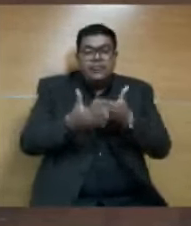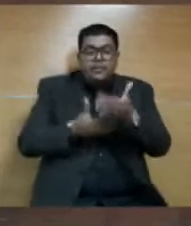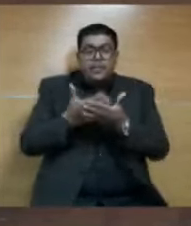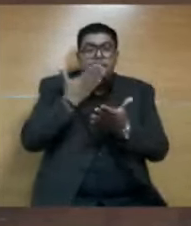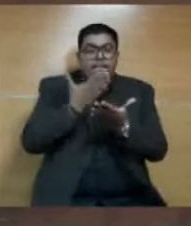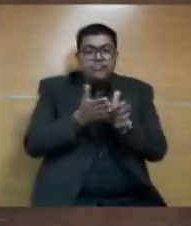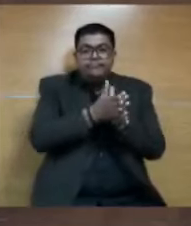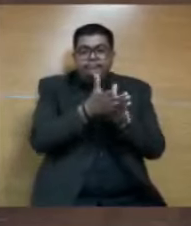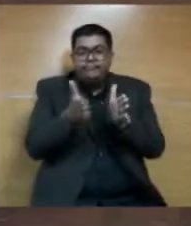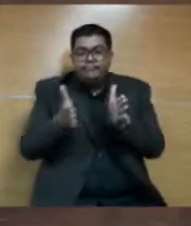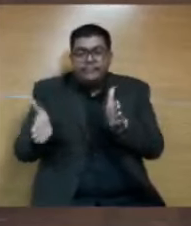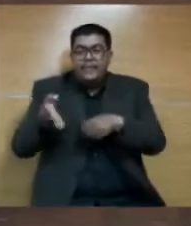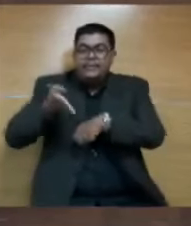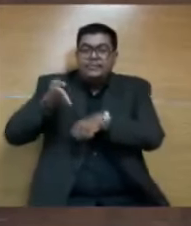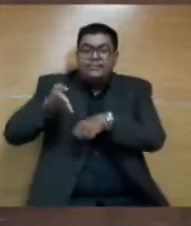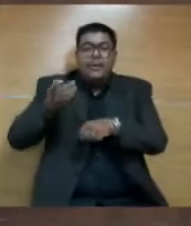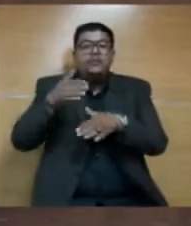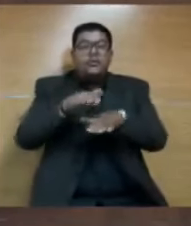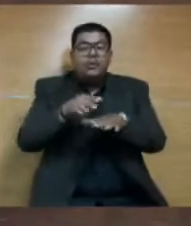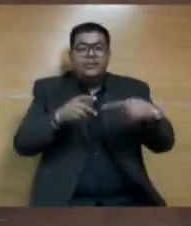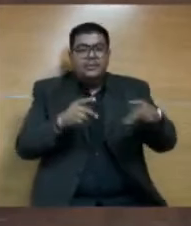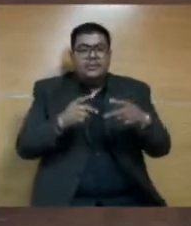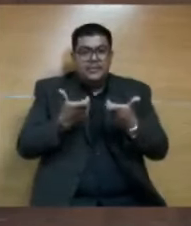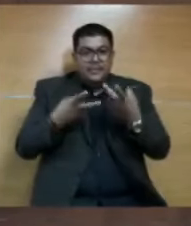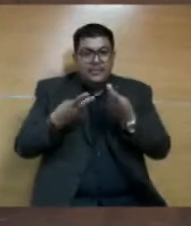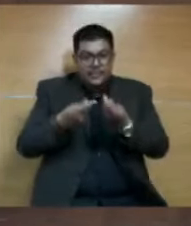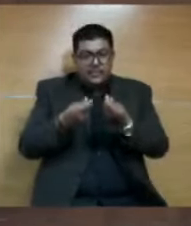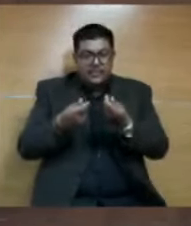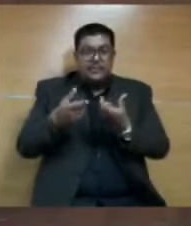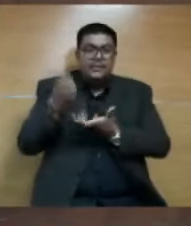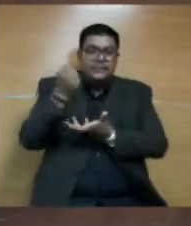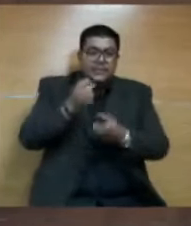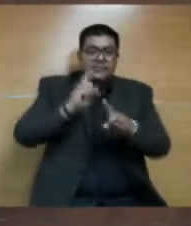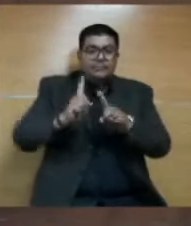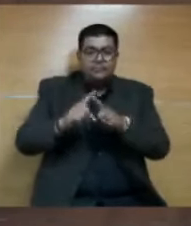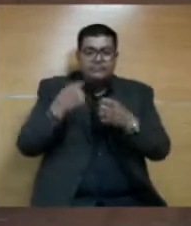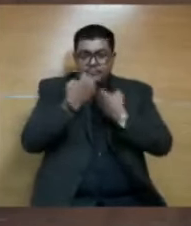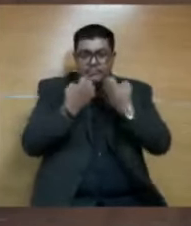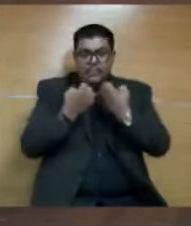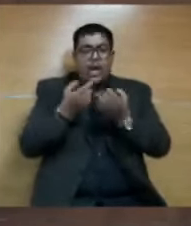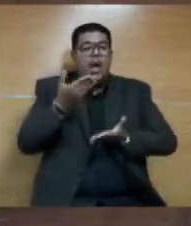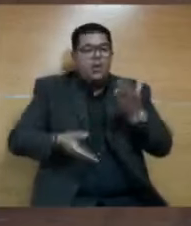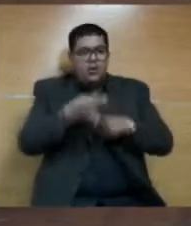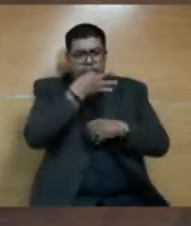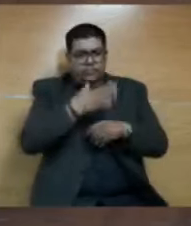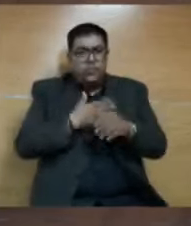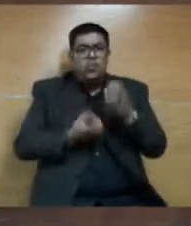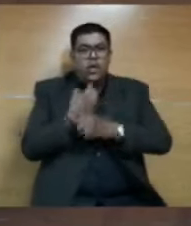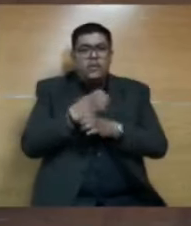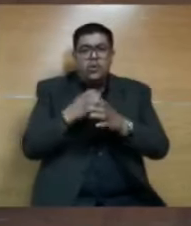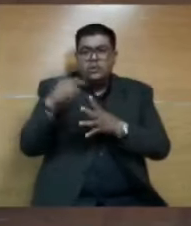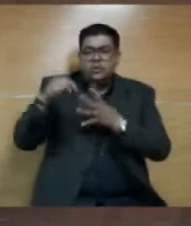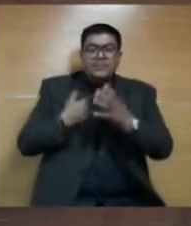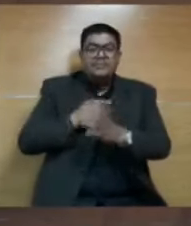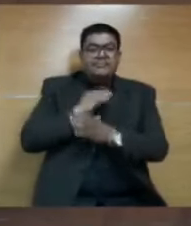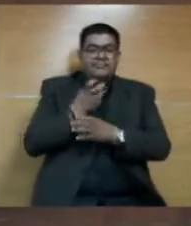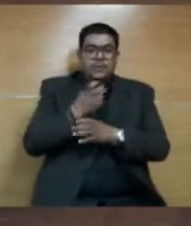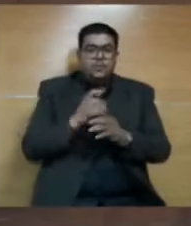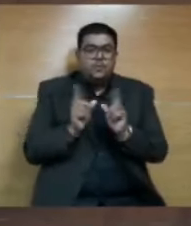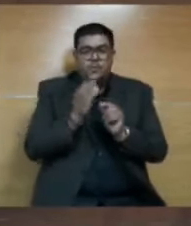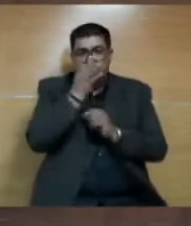en el procedimiento administrativo sancionador en materia de fiscalización, sin que se advierta que a la fecha se actualice la